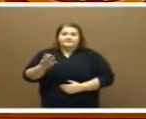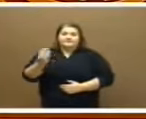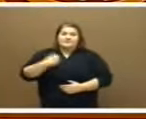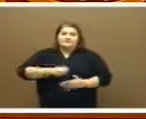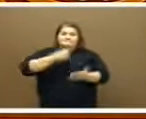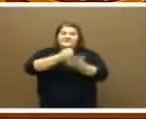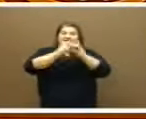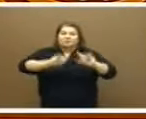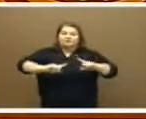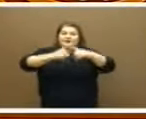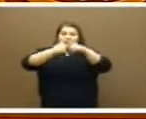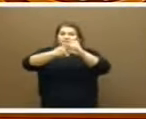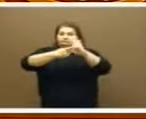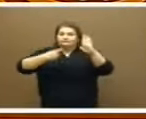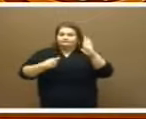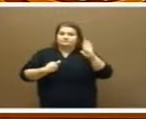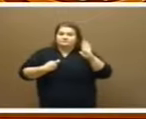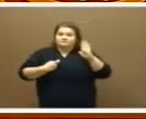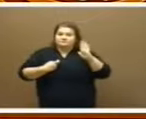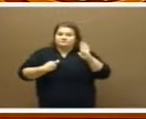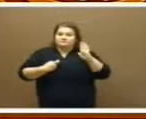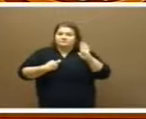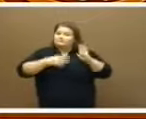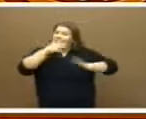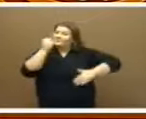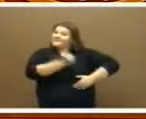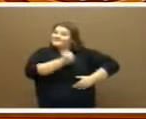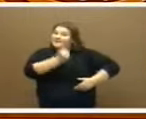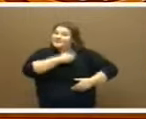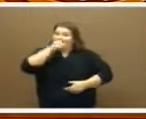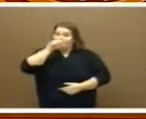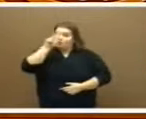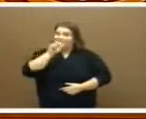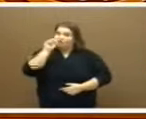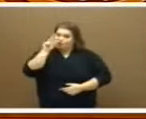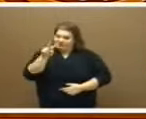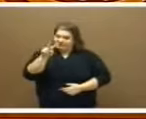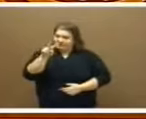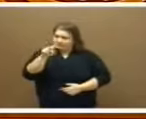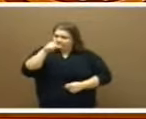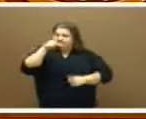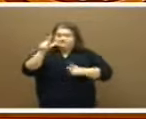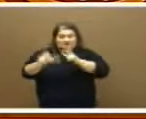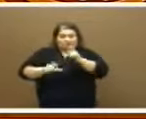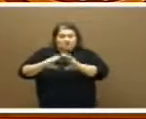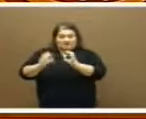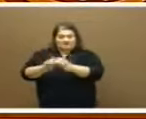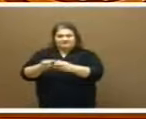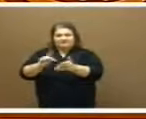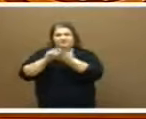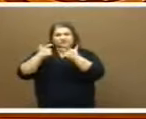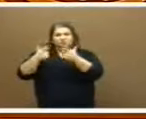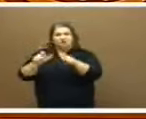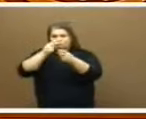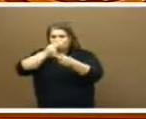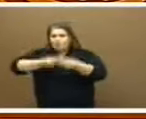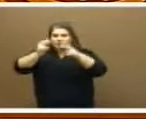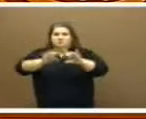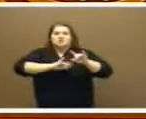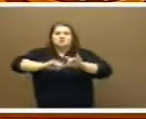paga extraordinaria correspondiente a diciembre del 2012 para los empleados del sector público de nuestra